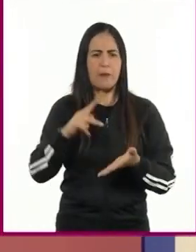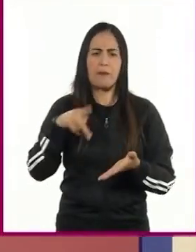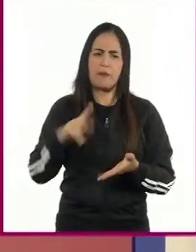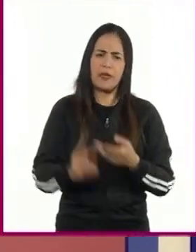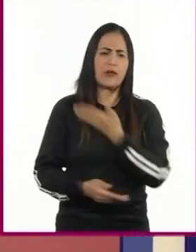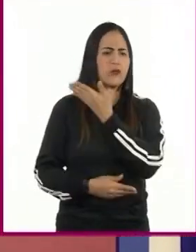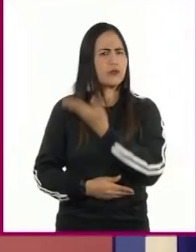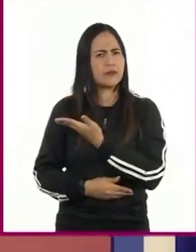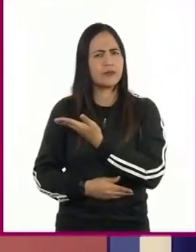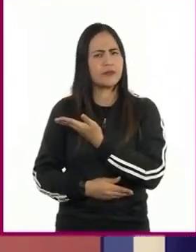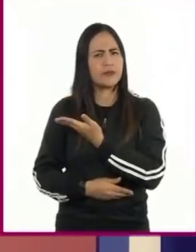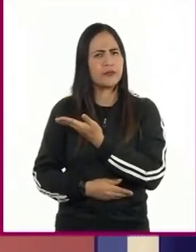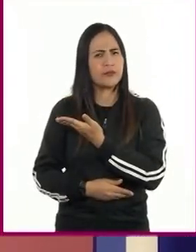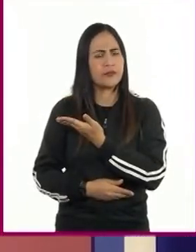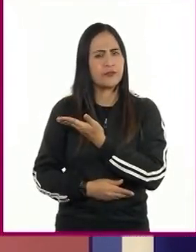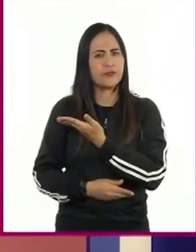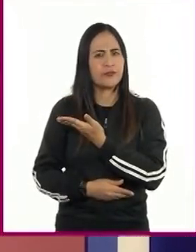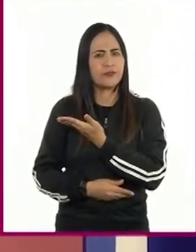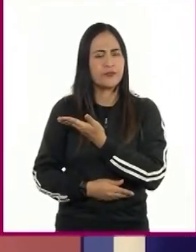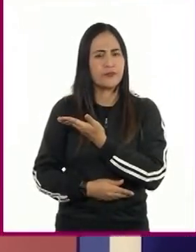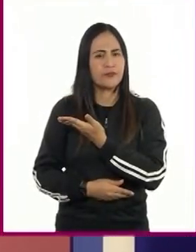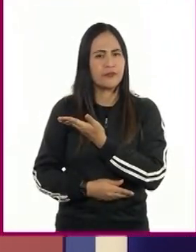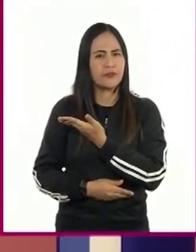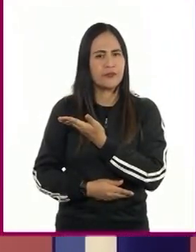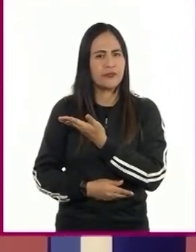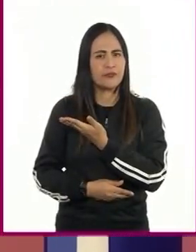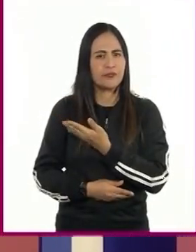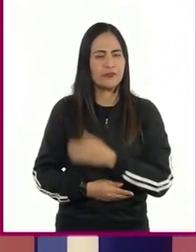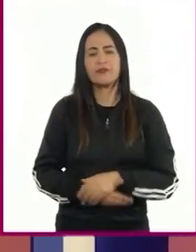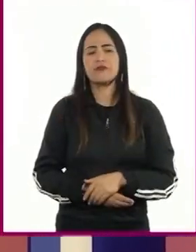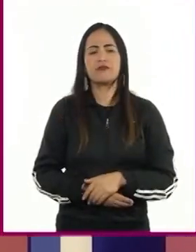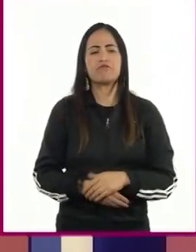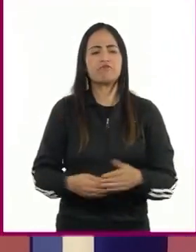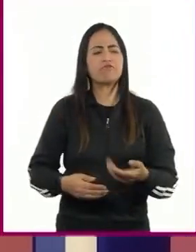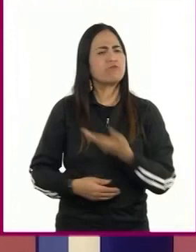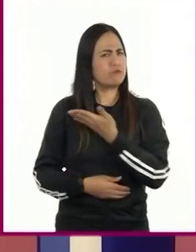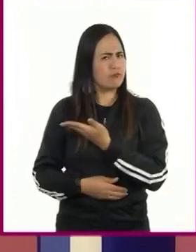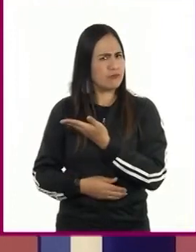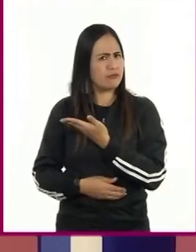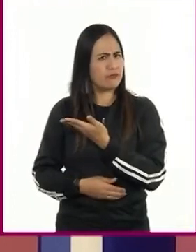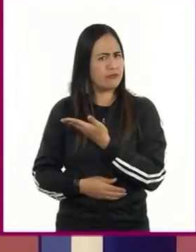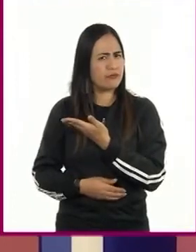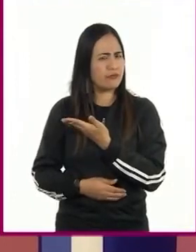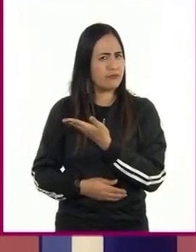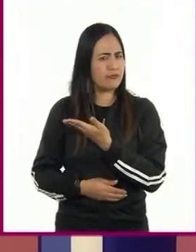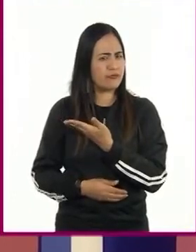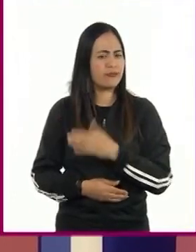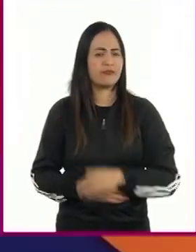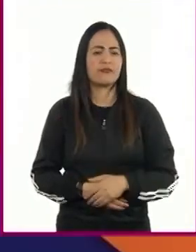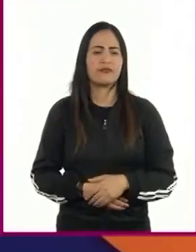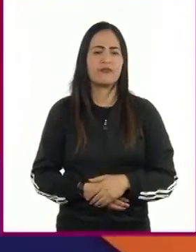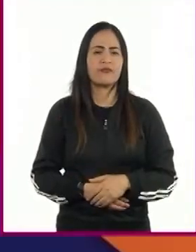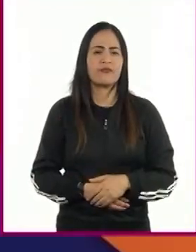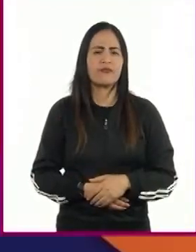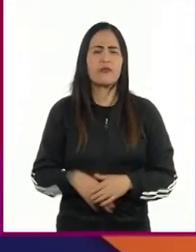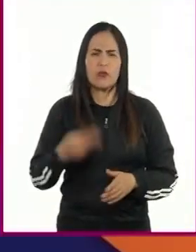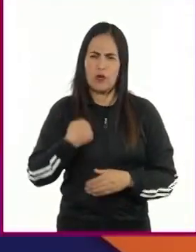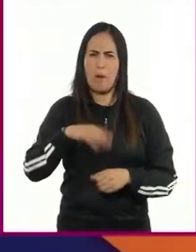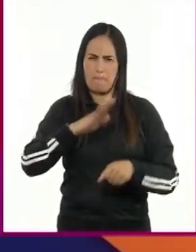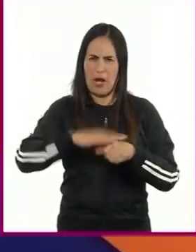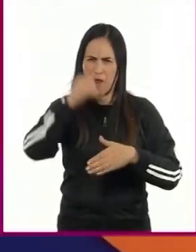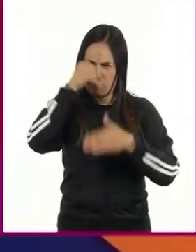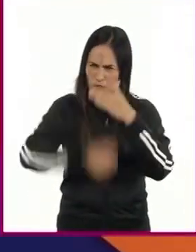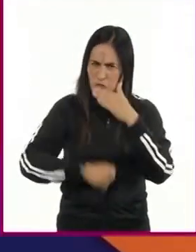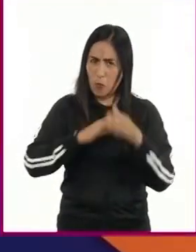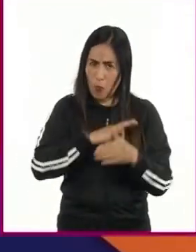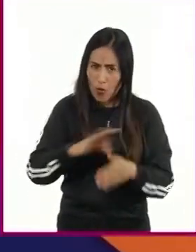podemos utilizar para elegir adecuadamente el material apropiado? ¿Podemos ahondar en el procedimiento de selección? Claro que sí, Daniel.